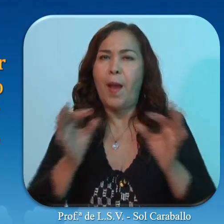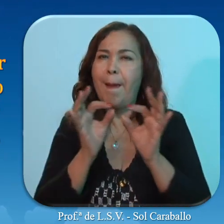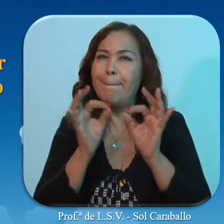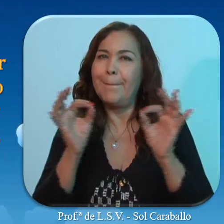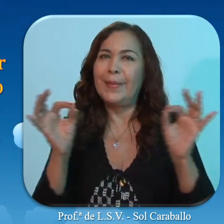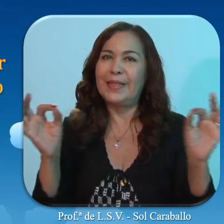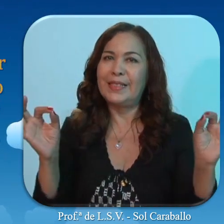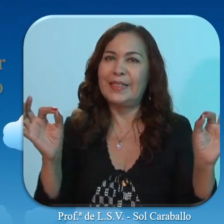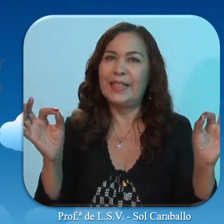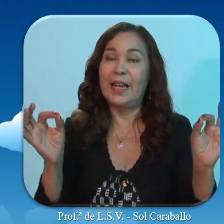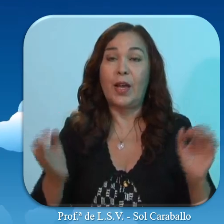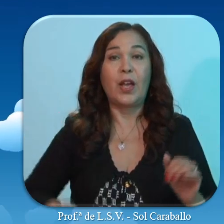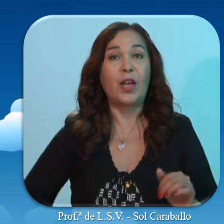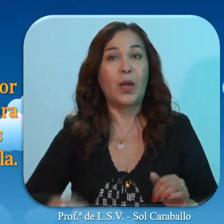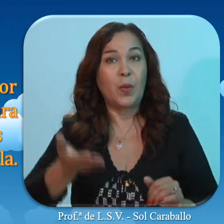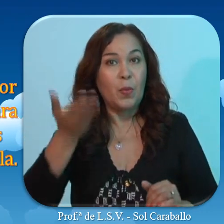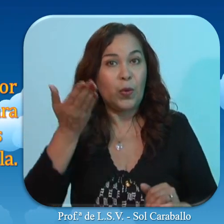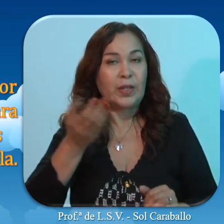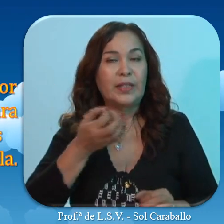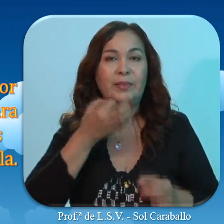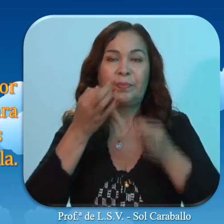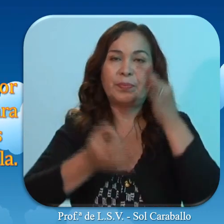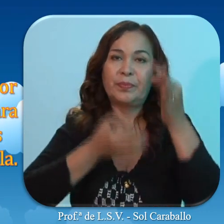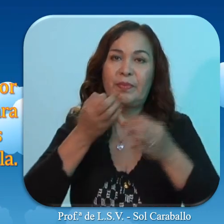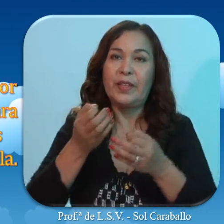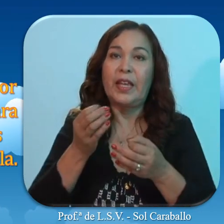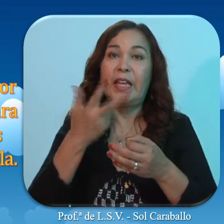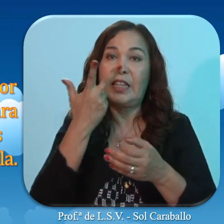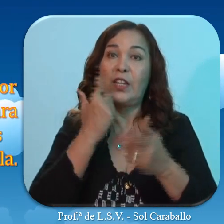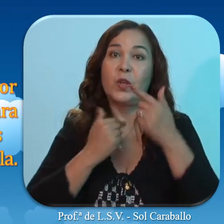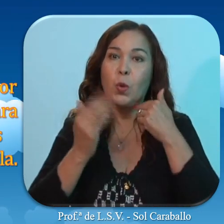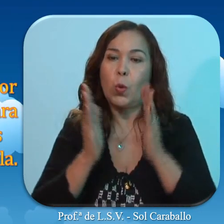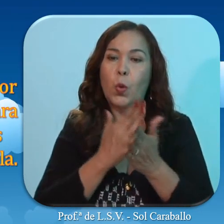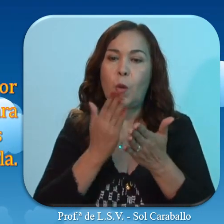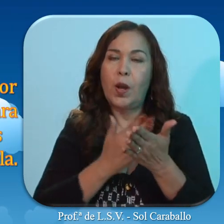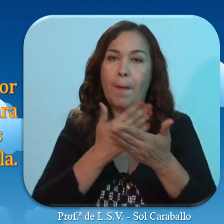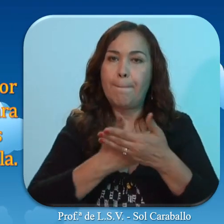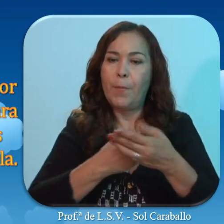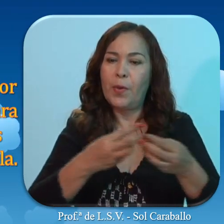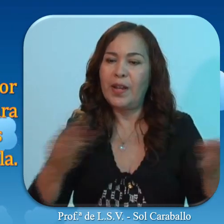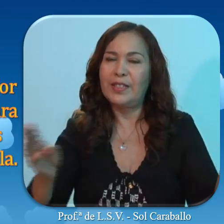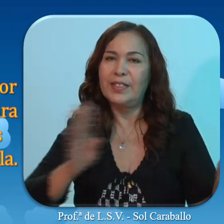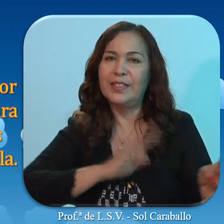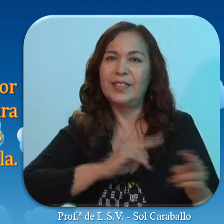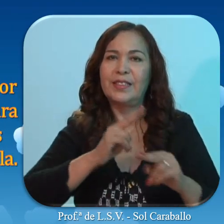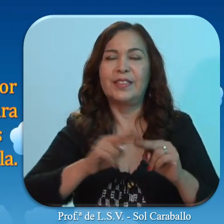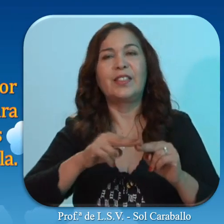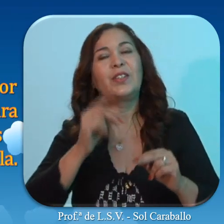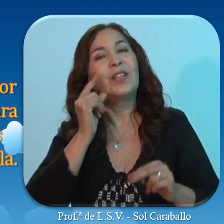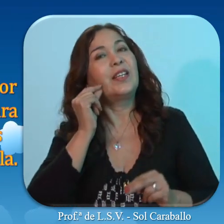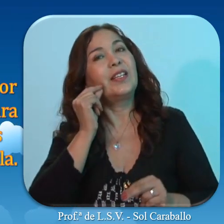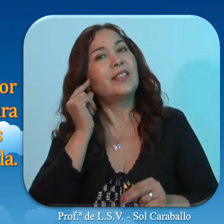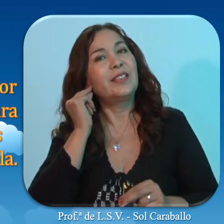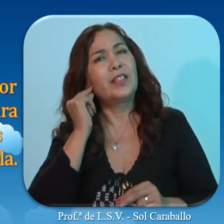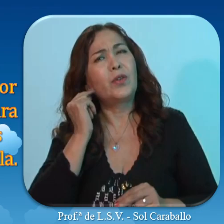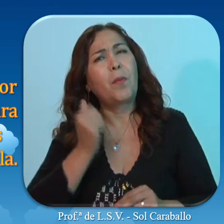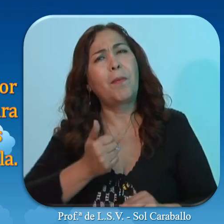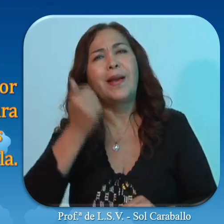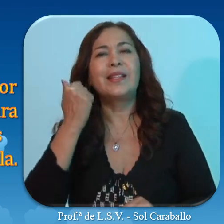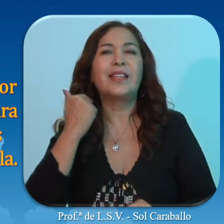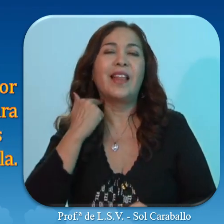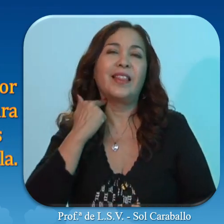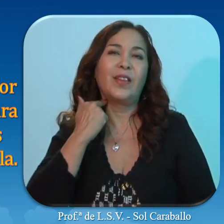especial. Es importante destacar que Tricolor es la publicación para niñas y niños más